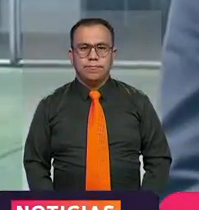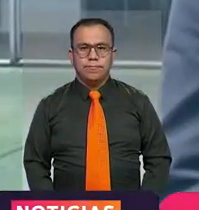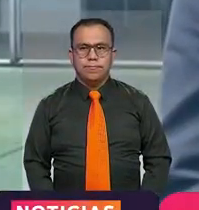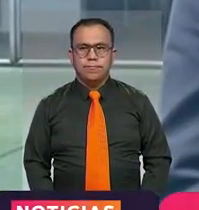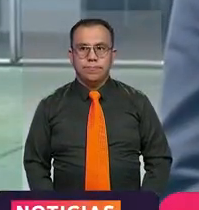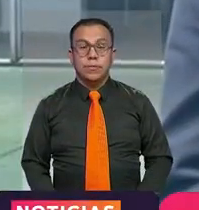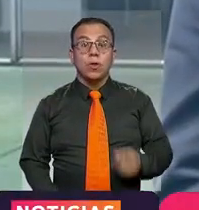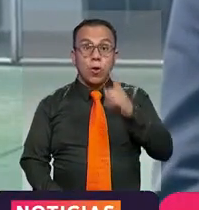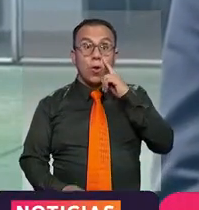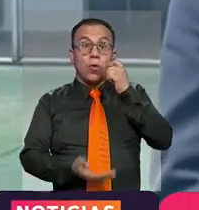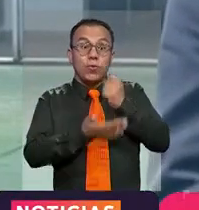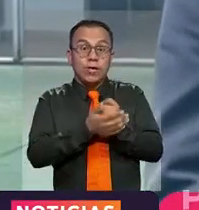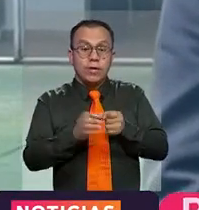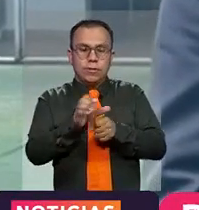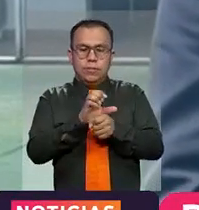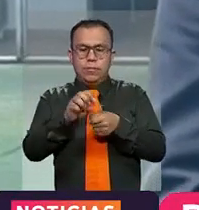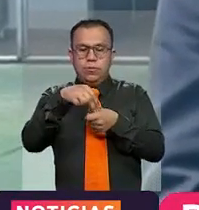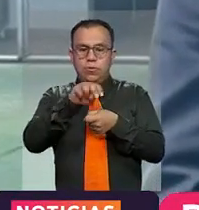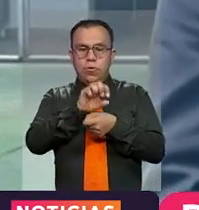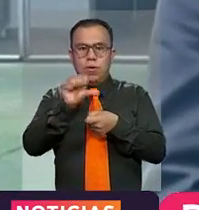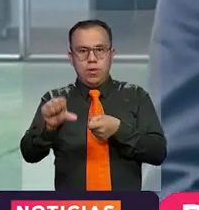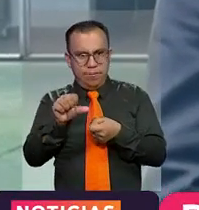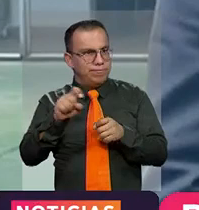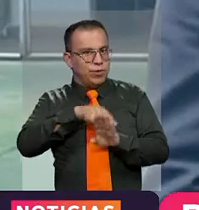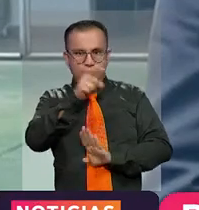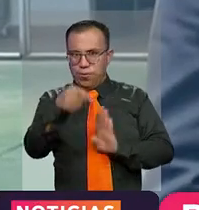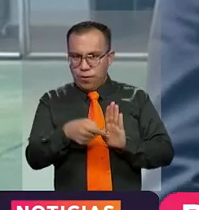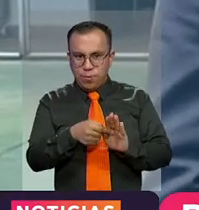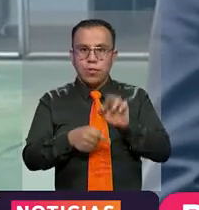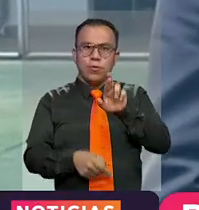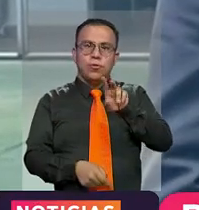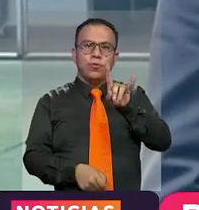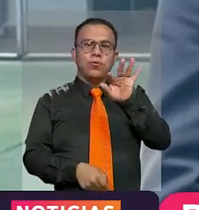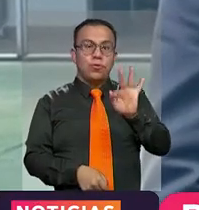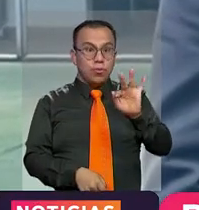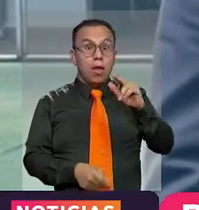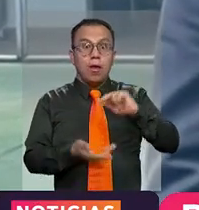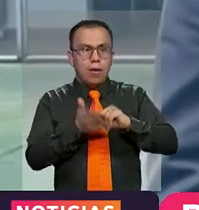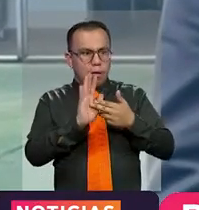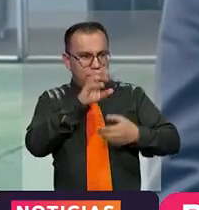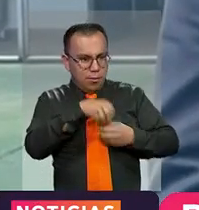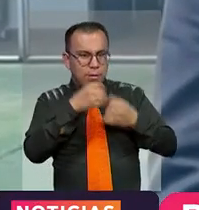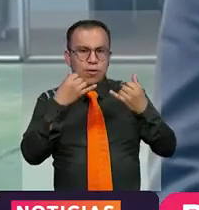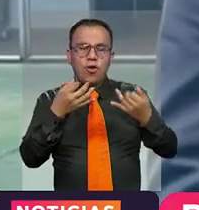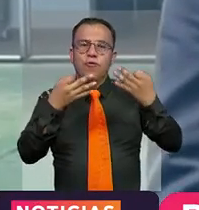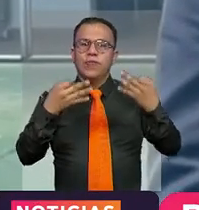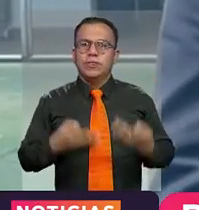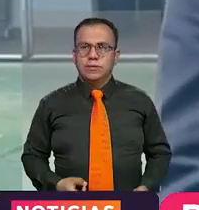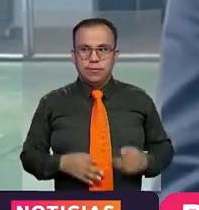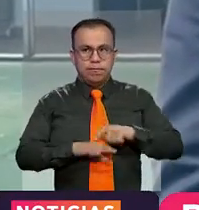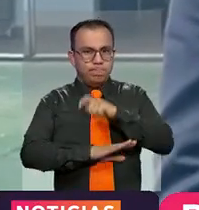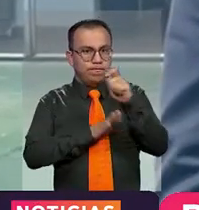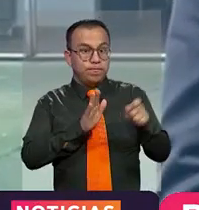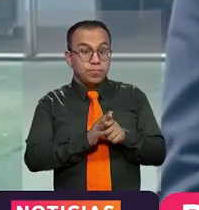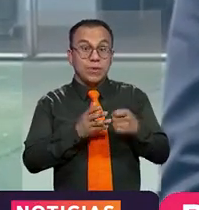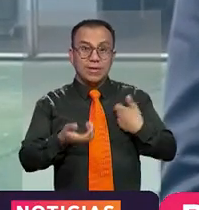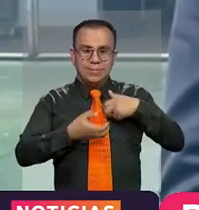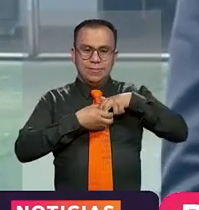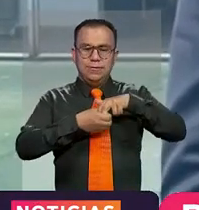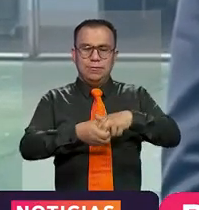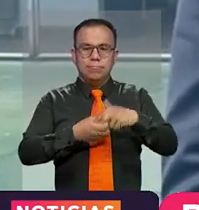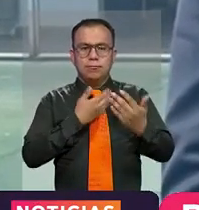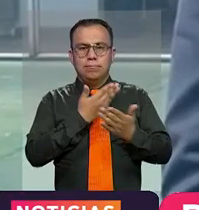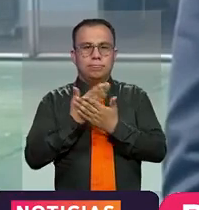Que es obligación del ciudadano tener actualizados los datos del RUN. Desde allí es el único mecanismo oficial que tenemos los organismos de tránsito